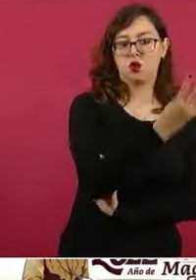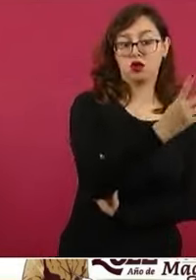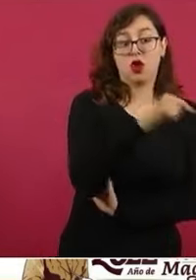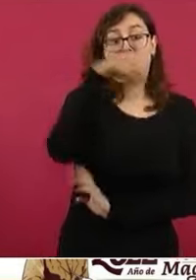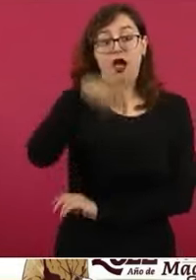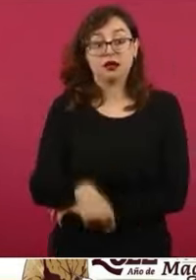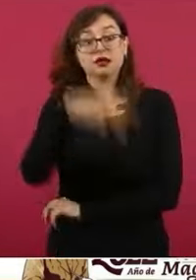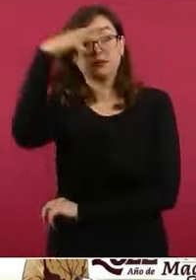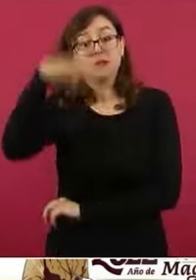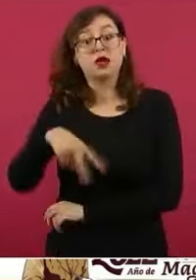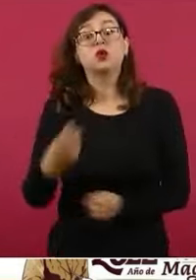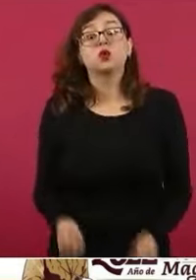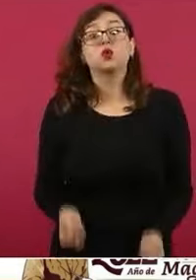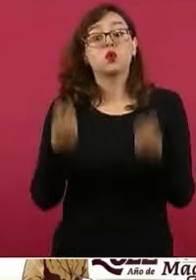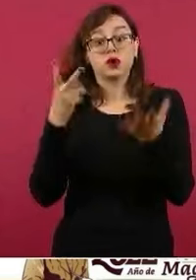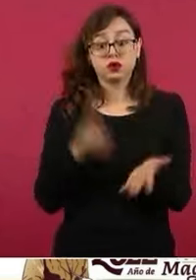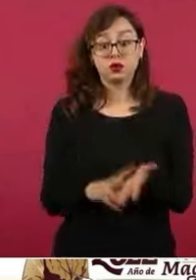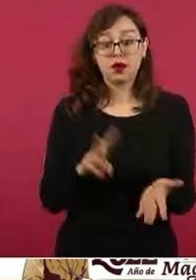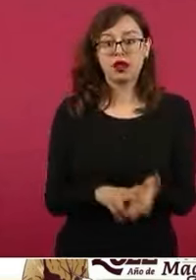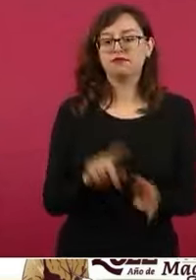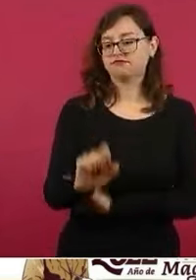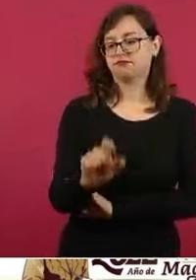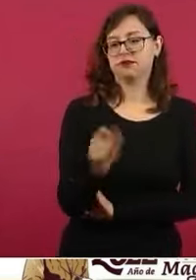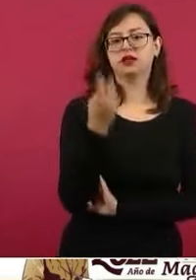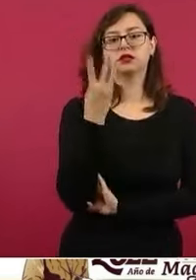nuestro país fue de